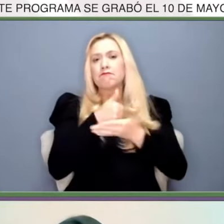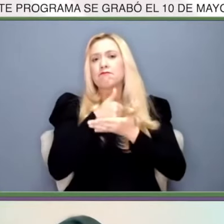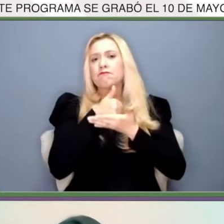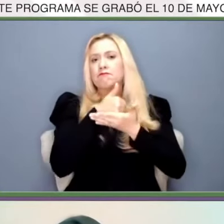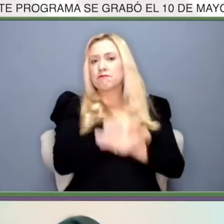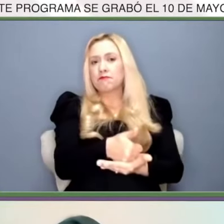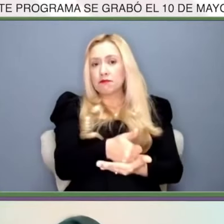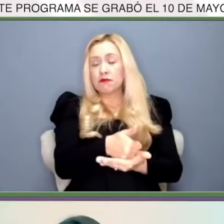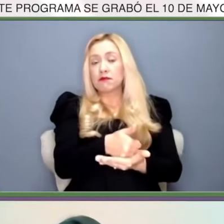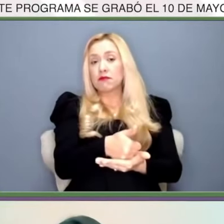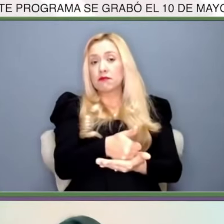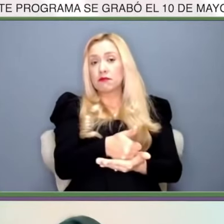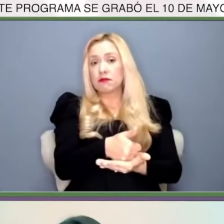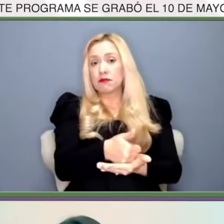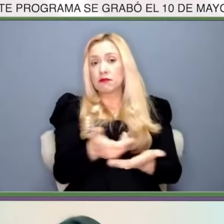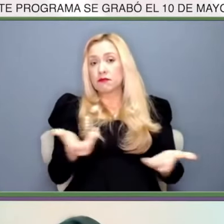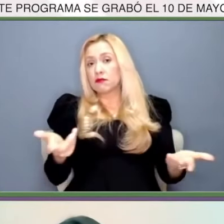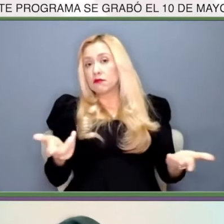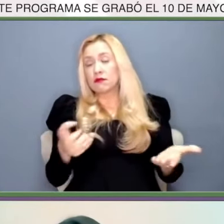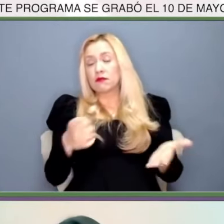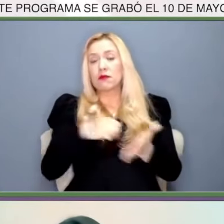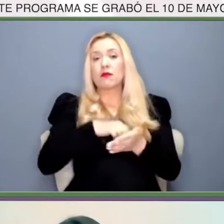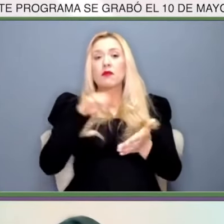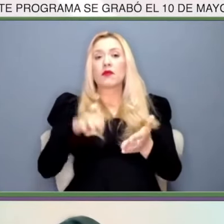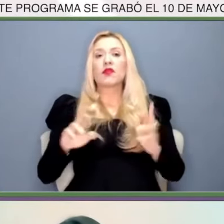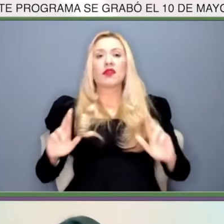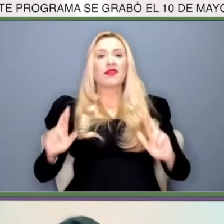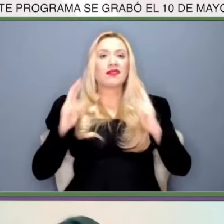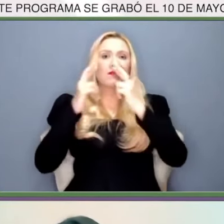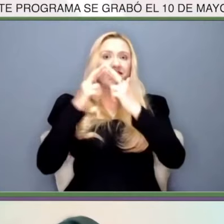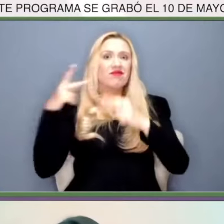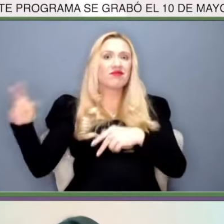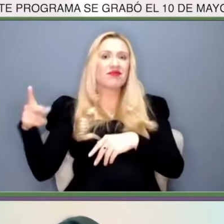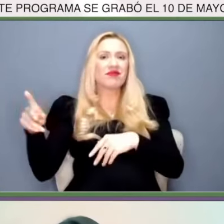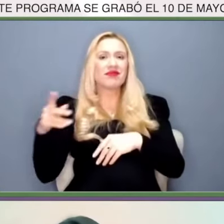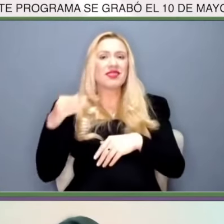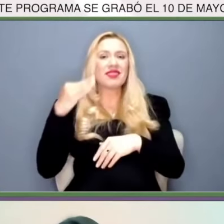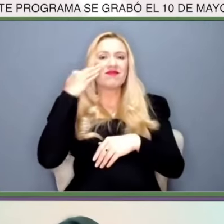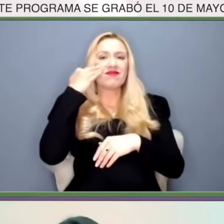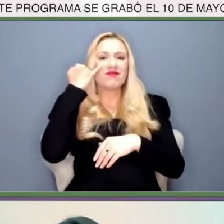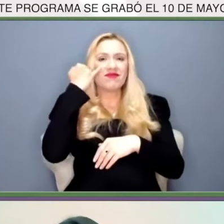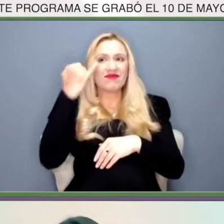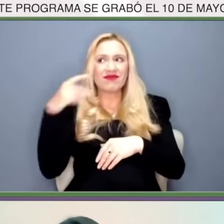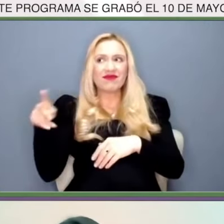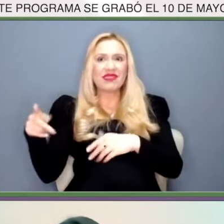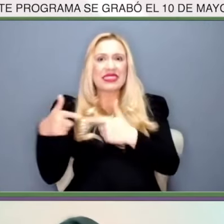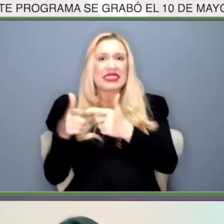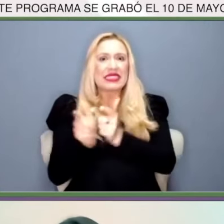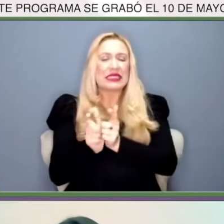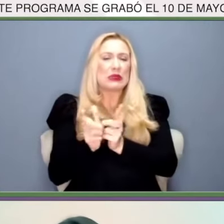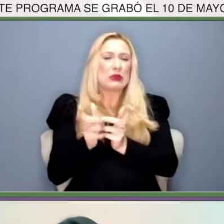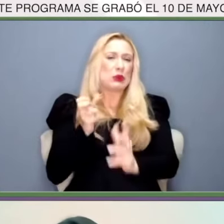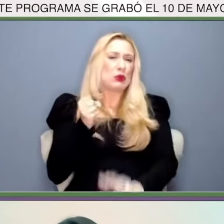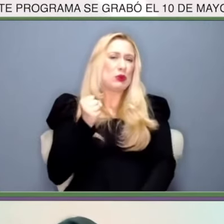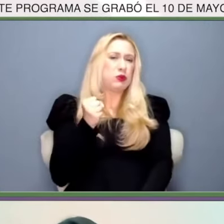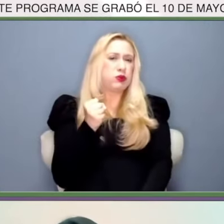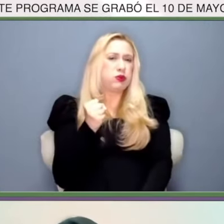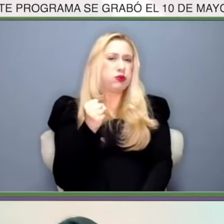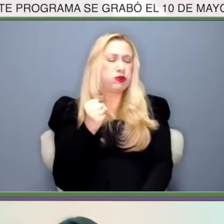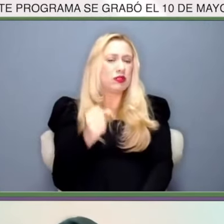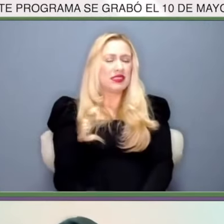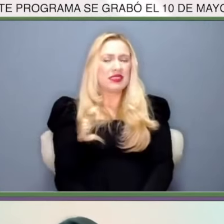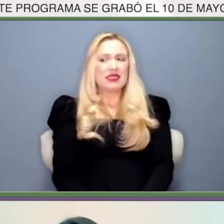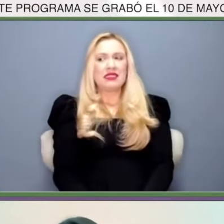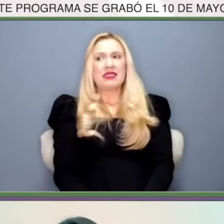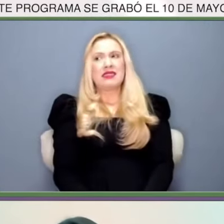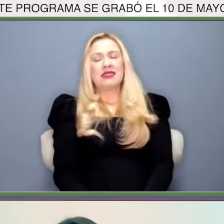cosas como la religión de su familia, la parte muy conservadora, él